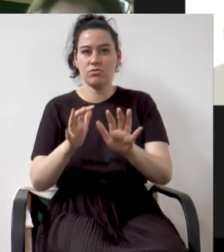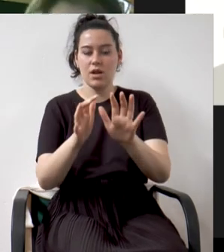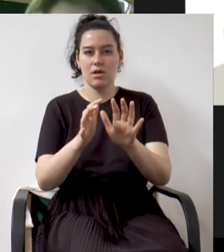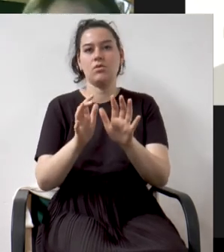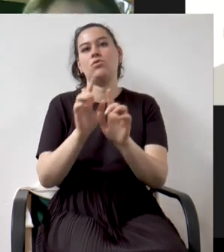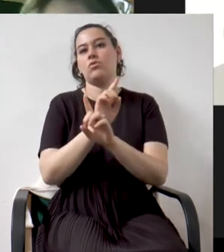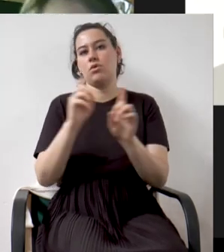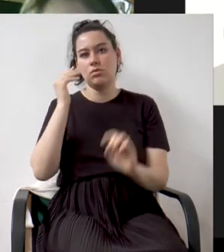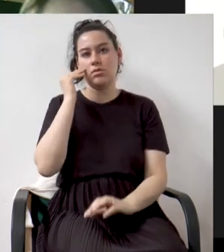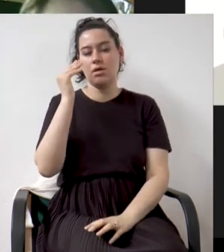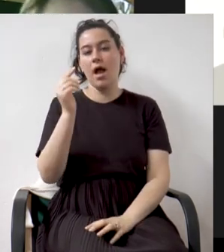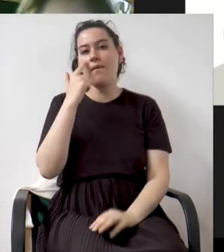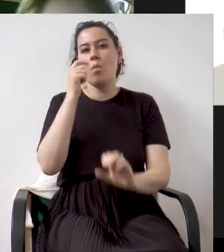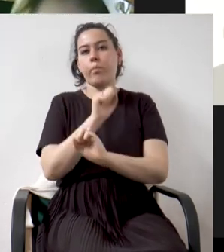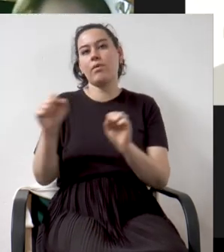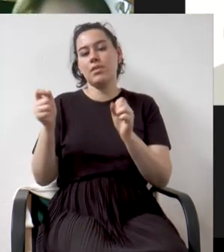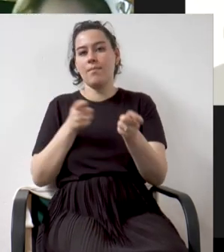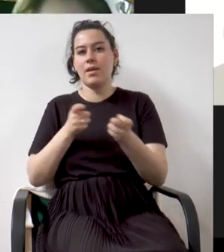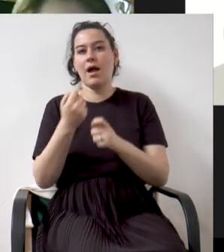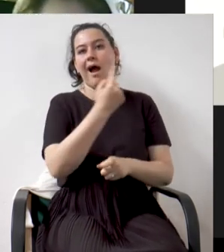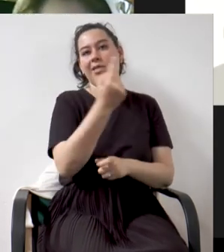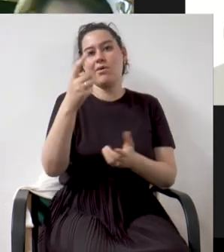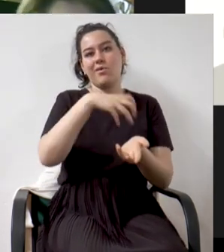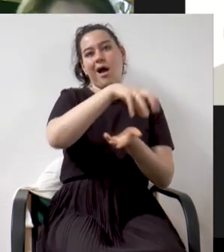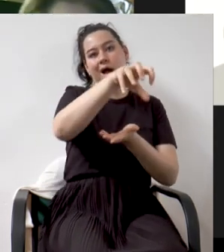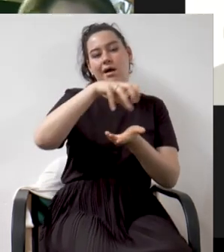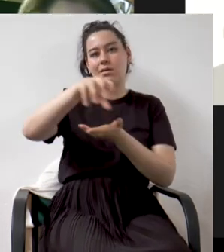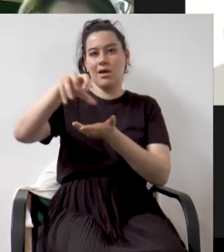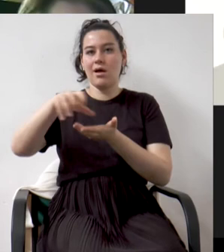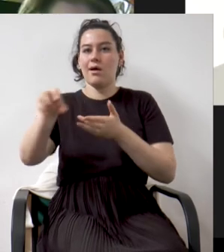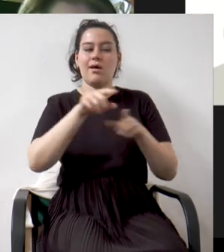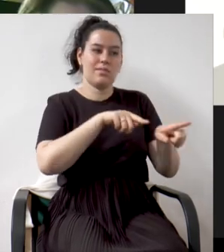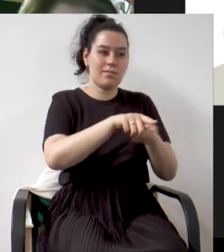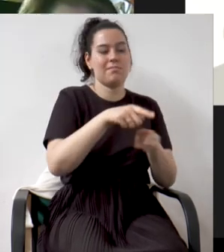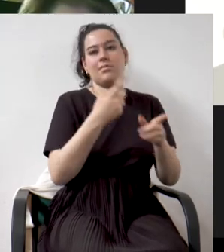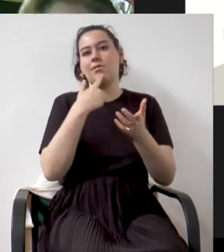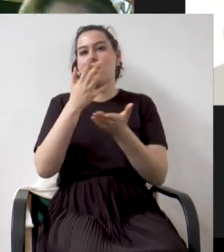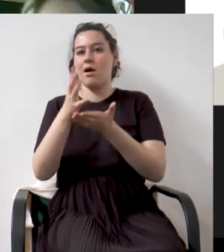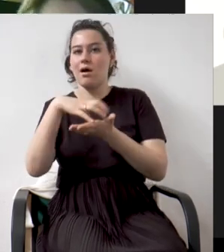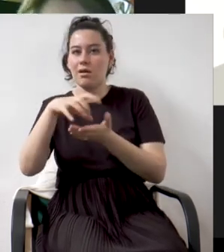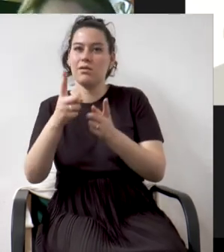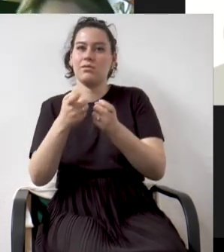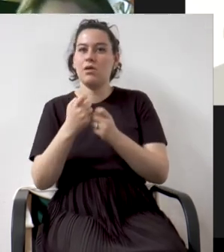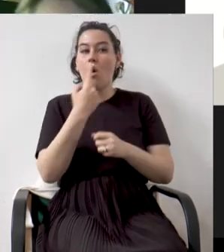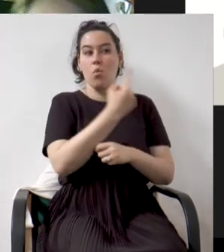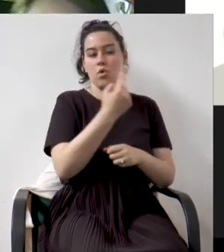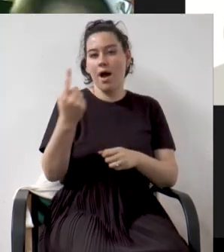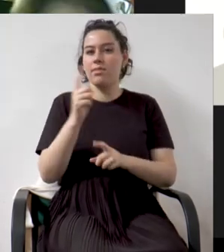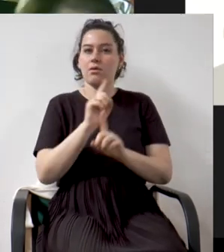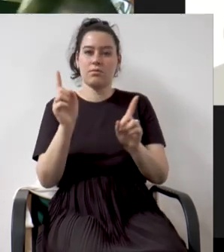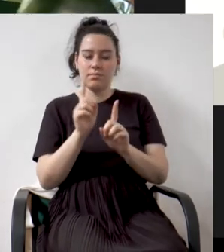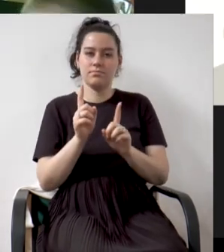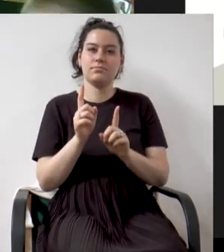jefe, para que maneje 1 por área, a departamentos, carreras y demás, que lo necesiten, no 1 para cada uno, es